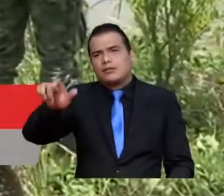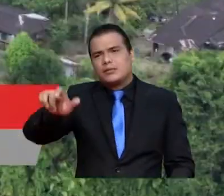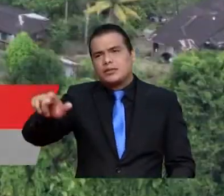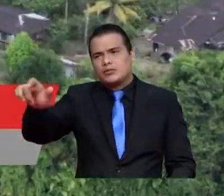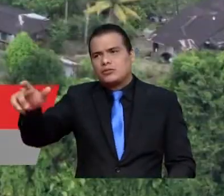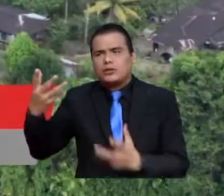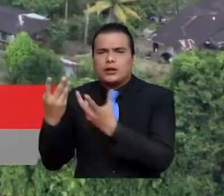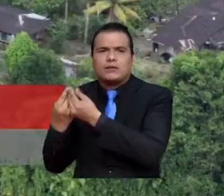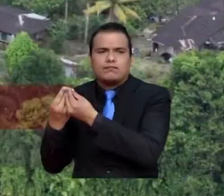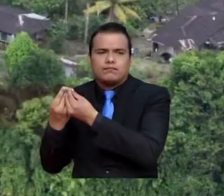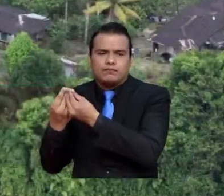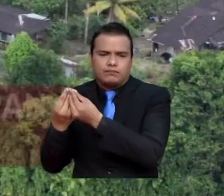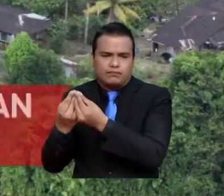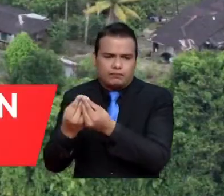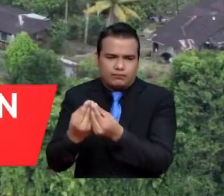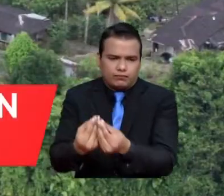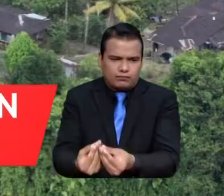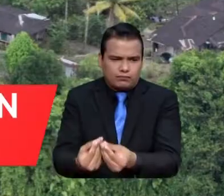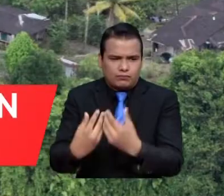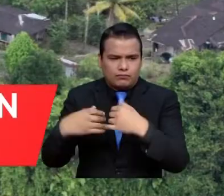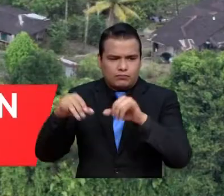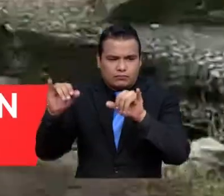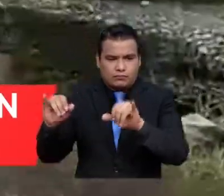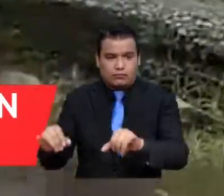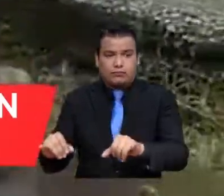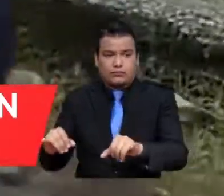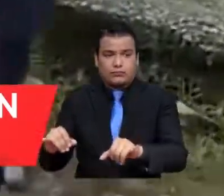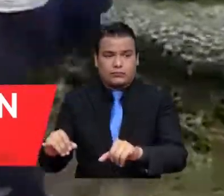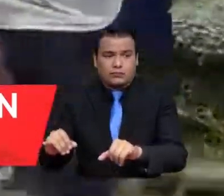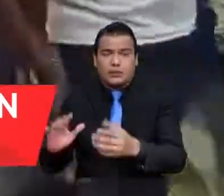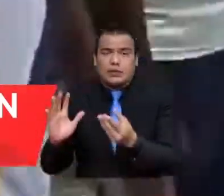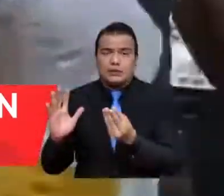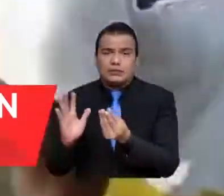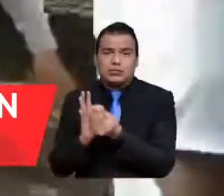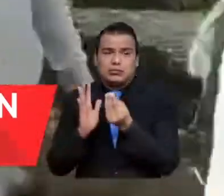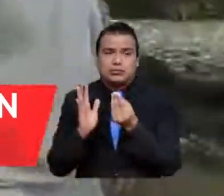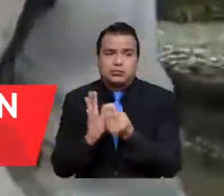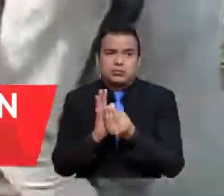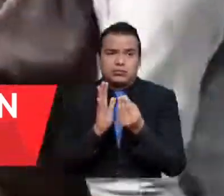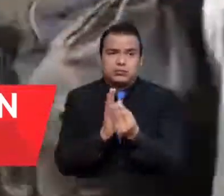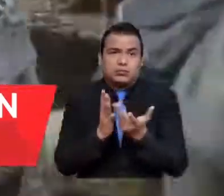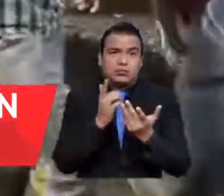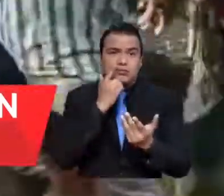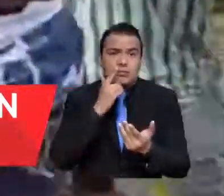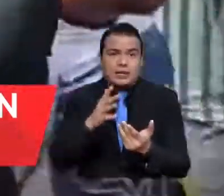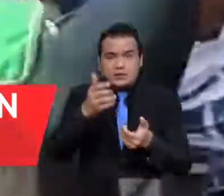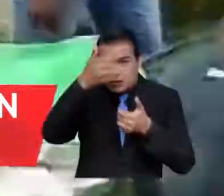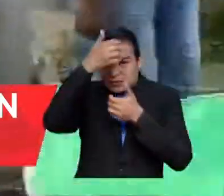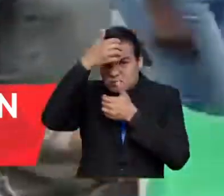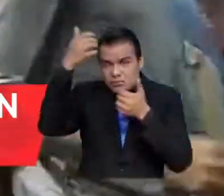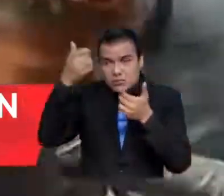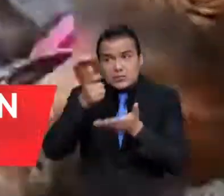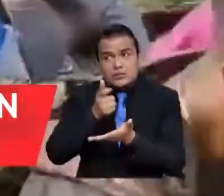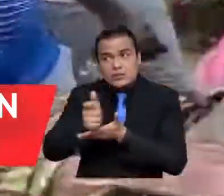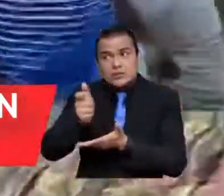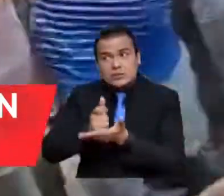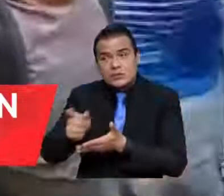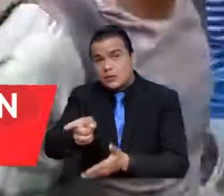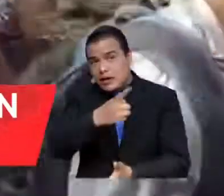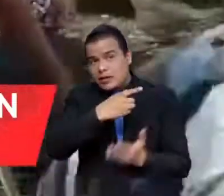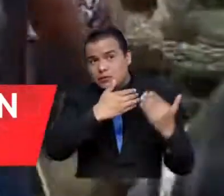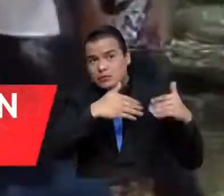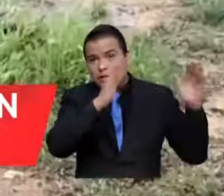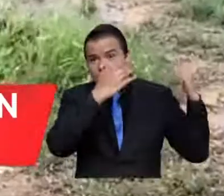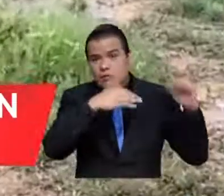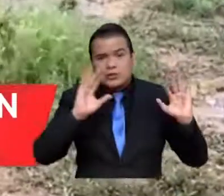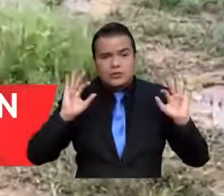llegan sobre la vereda San Luis del municipio de Maguipayán, seguramente presionados por los grupos armados organizados con el ánimo de